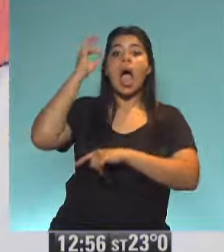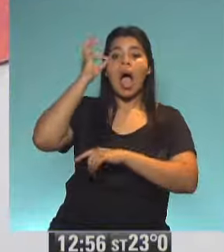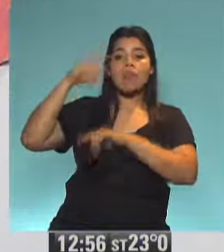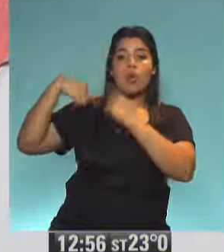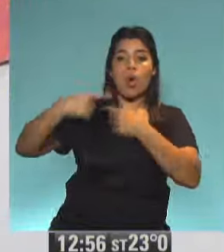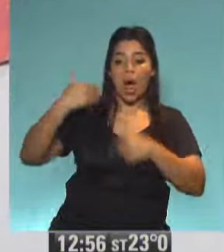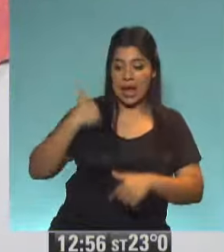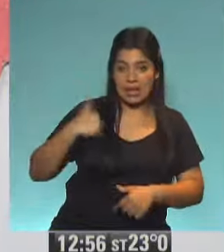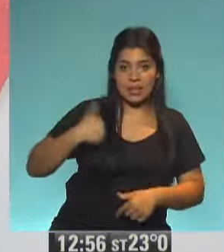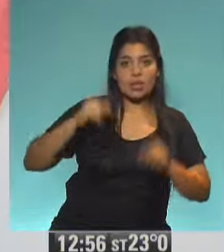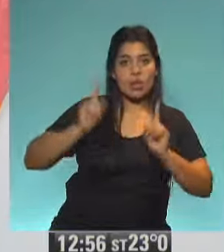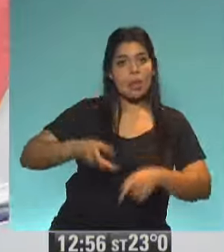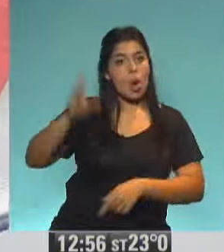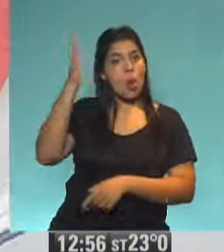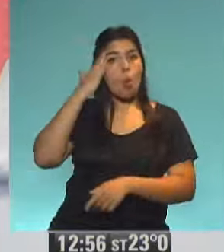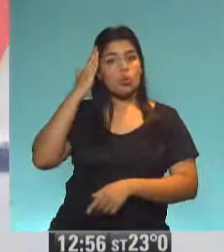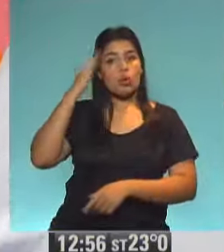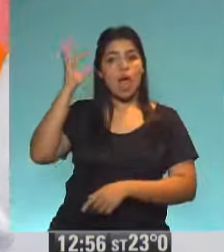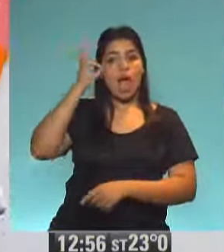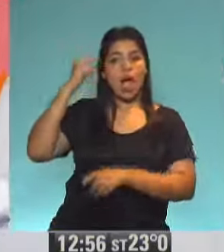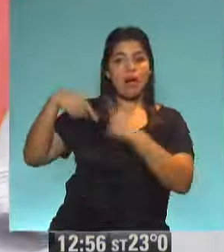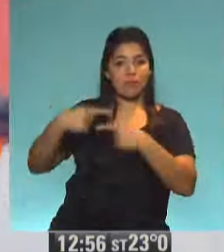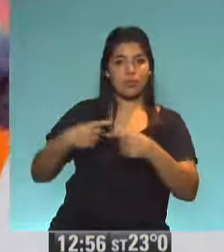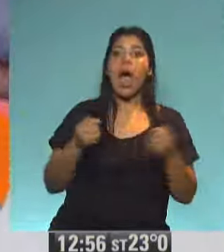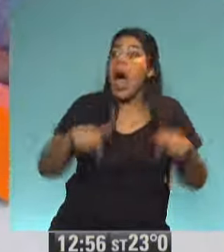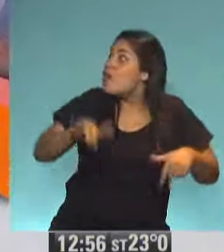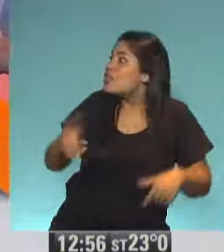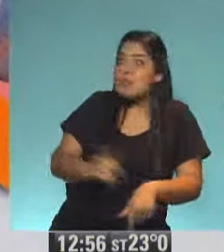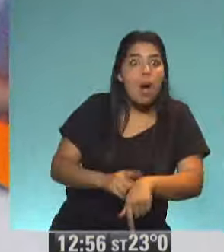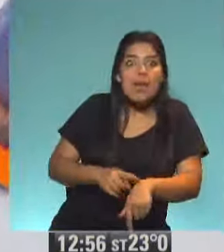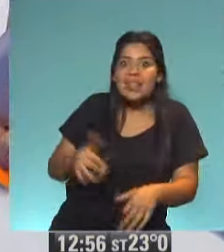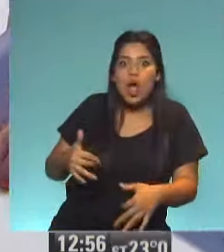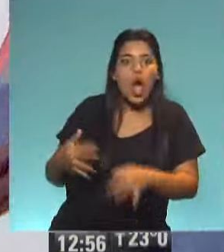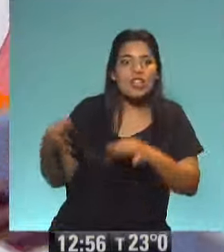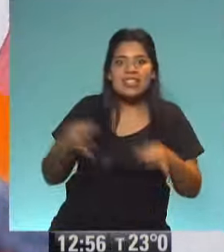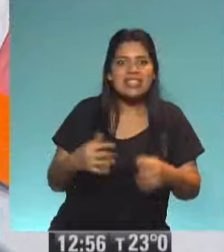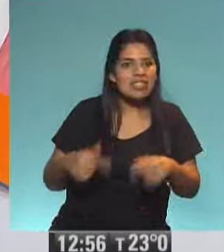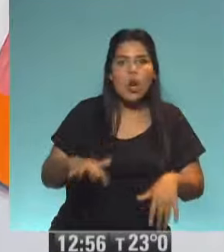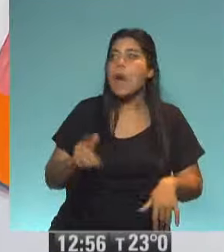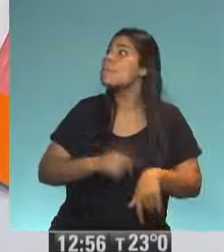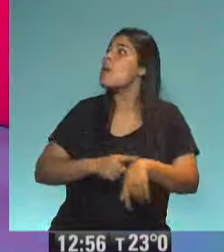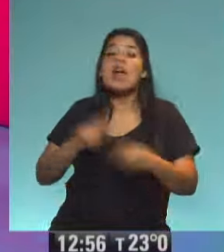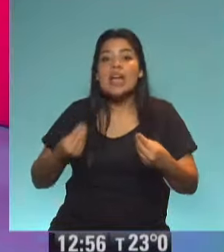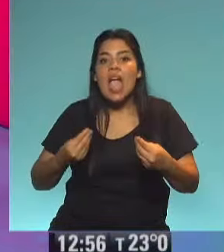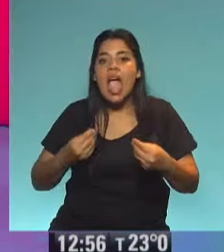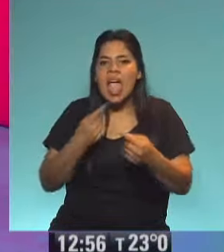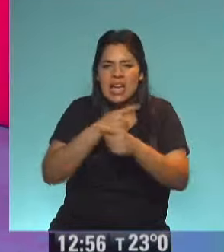afro. Y ahora sí, llegó el momento. Llegó el momento. ¿Qué tenemos? Llegó el momento del